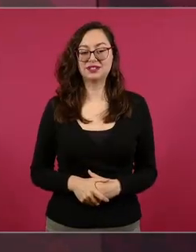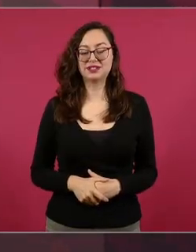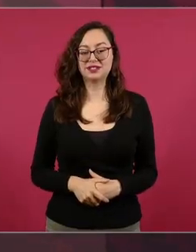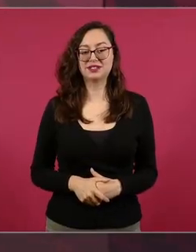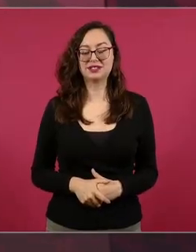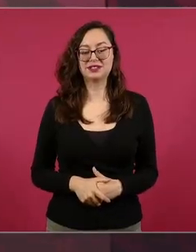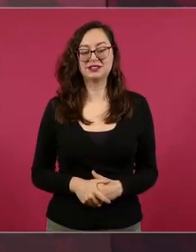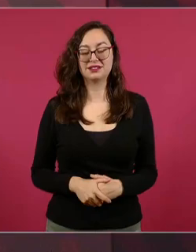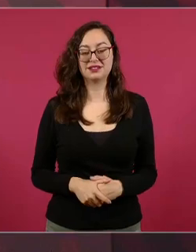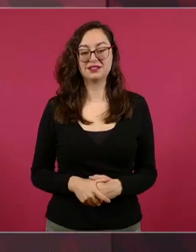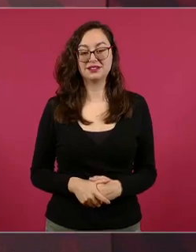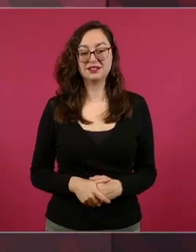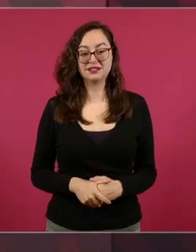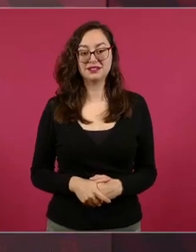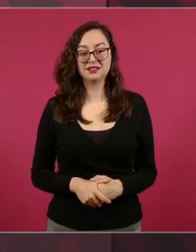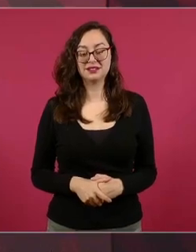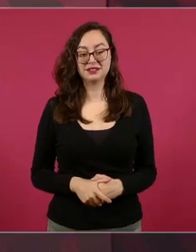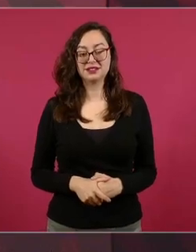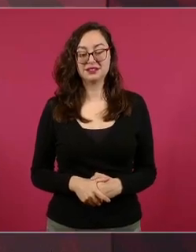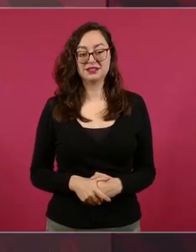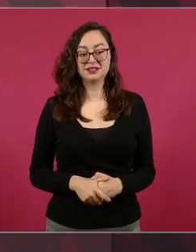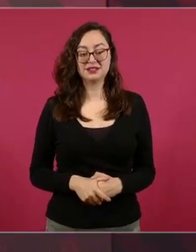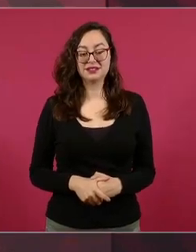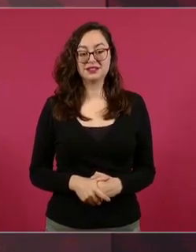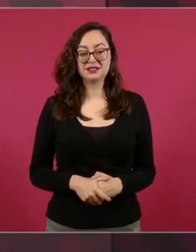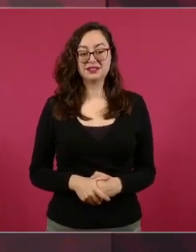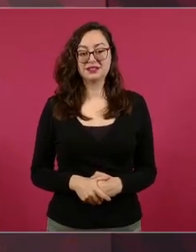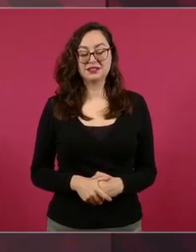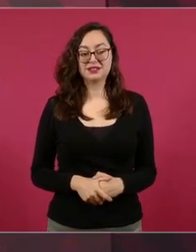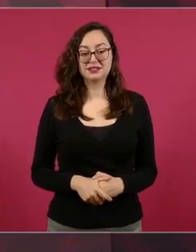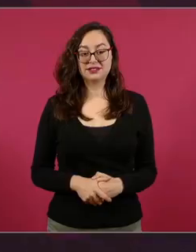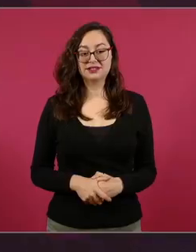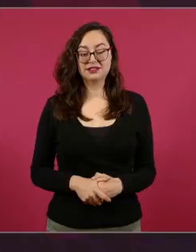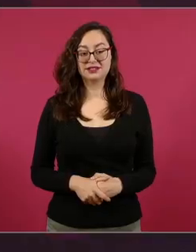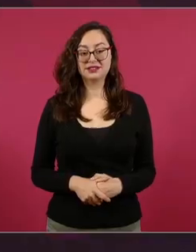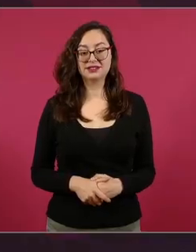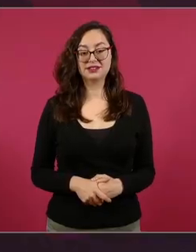se piensa el Partido Comunista, ¿no?